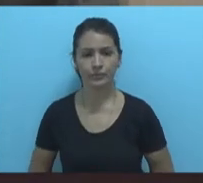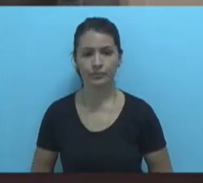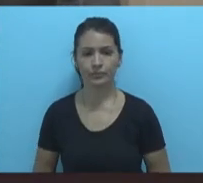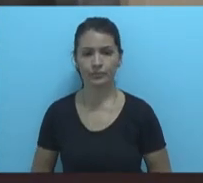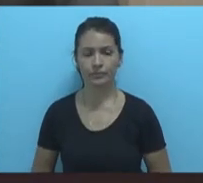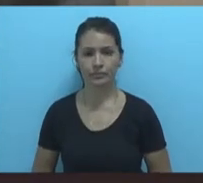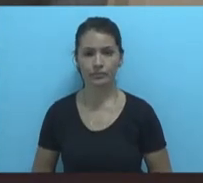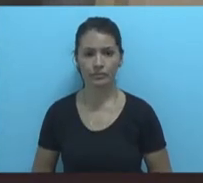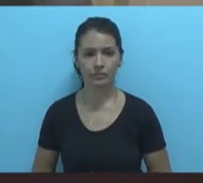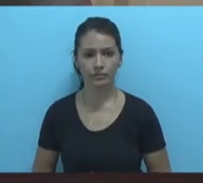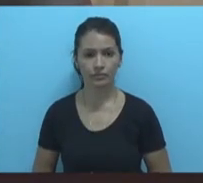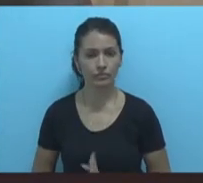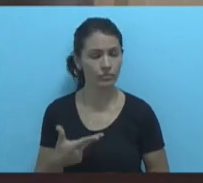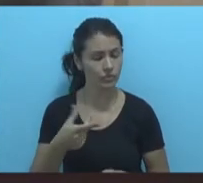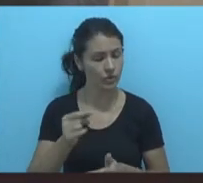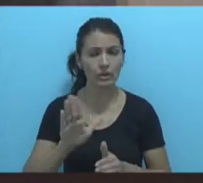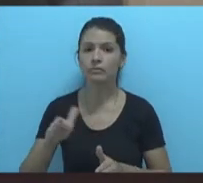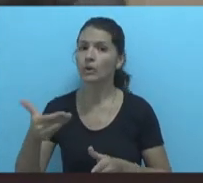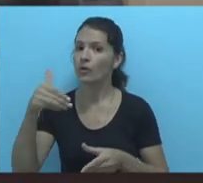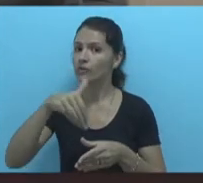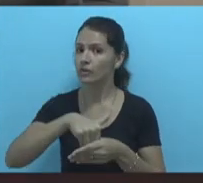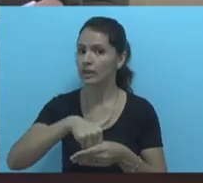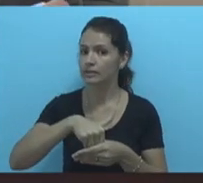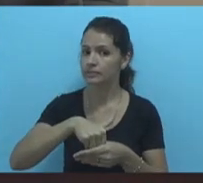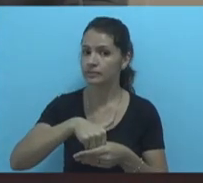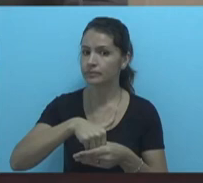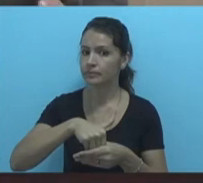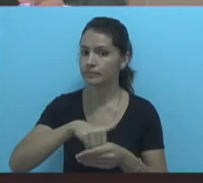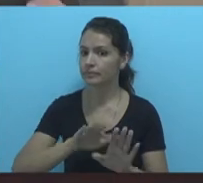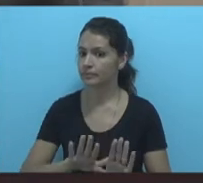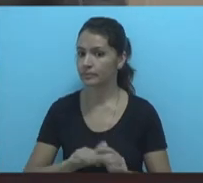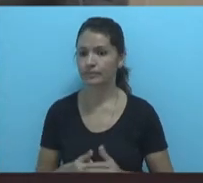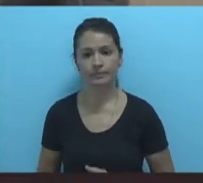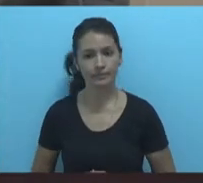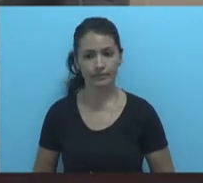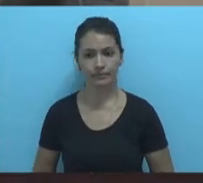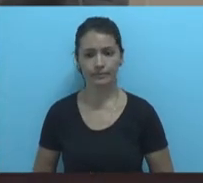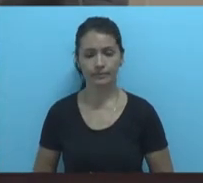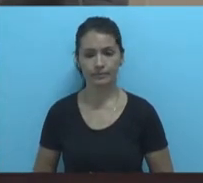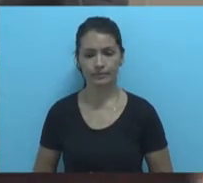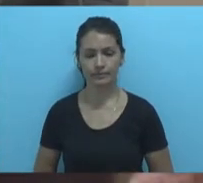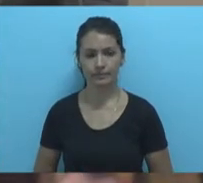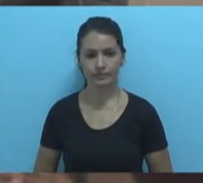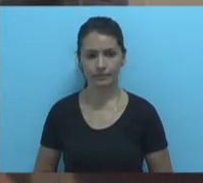Caso contrario, voy a proceder a poner a votación el proyecto de ley. Sí, diputada Pacciotti.